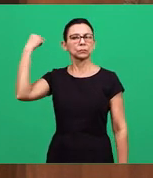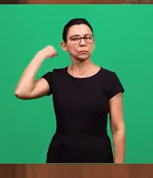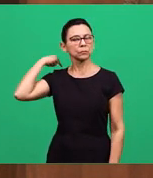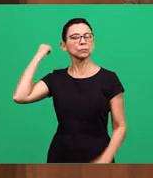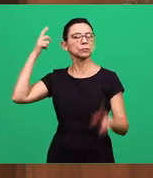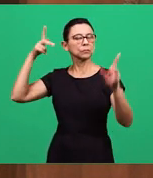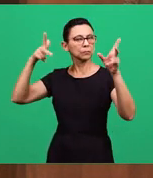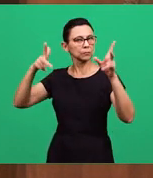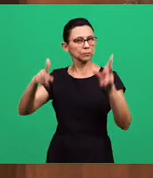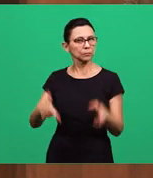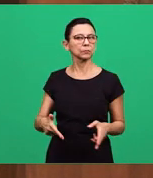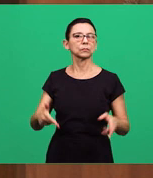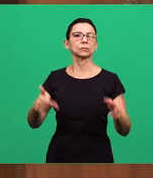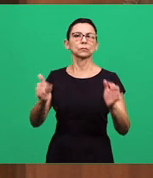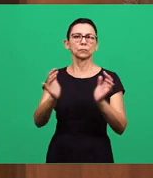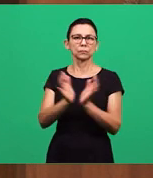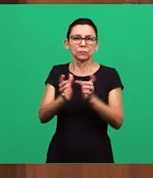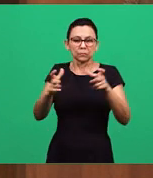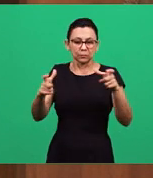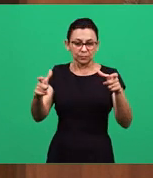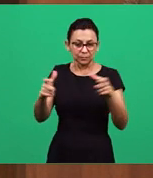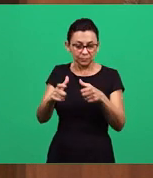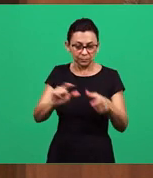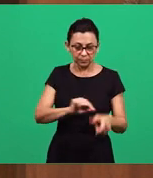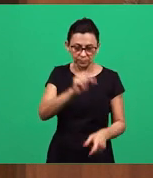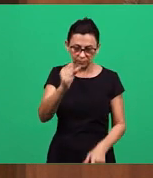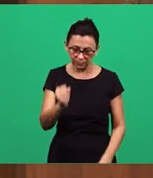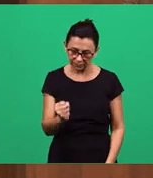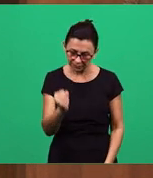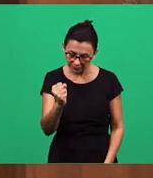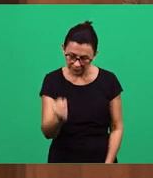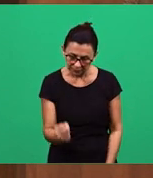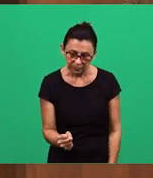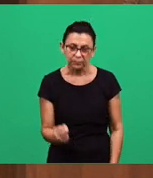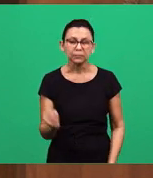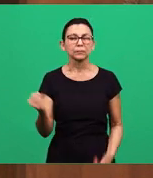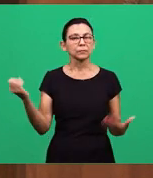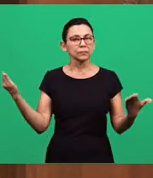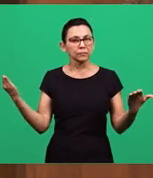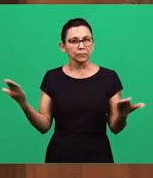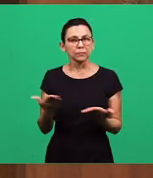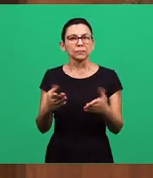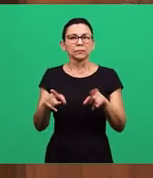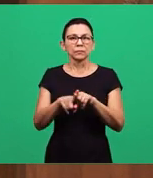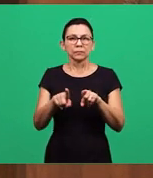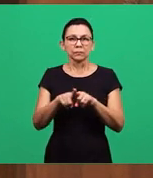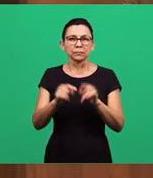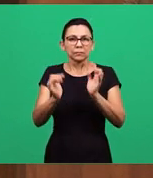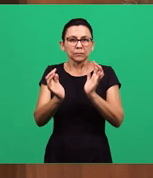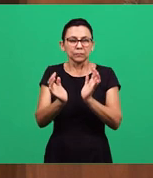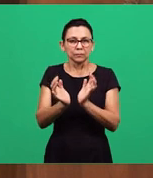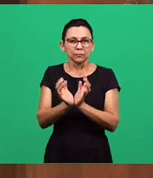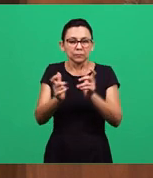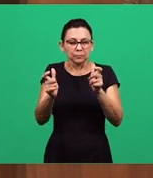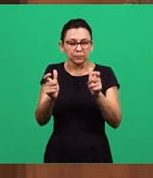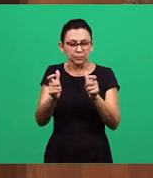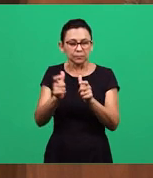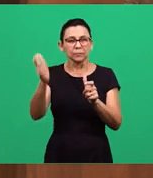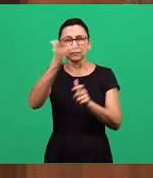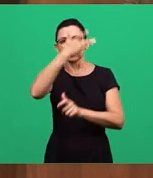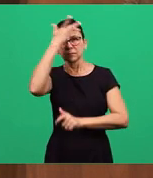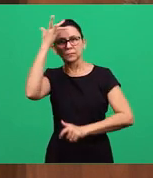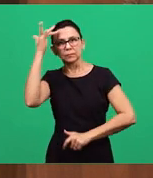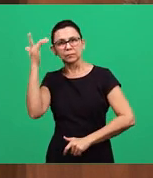fue en aquella época, un pequeño grupo de pastores. Dios ha levantado un pequeño grupo de personas que